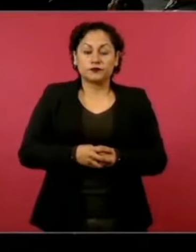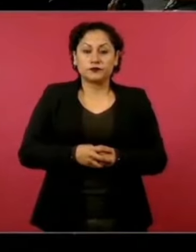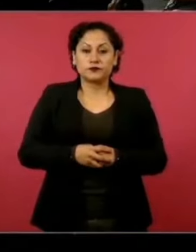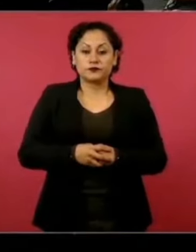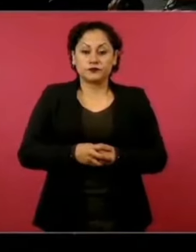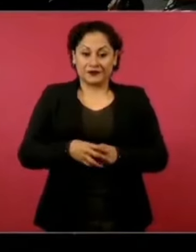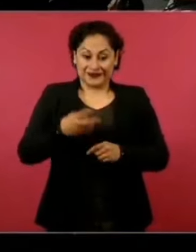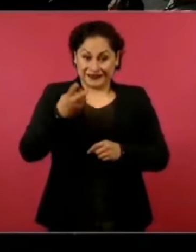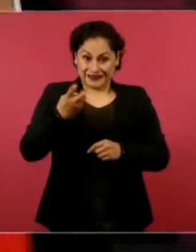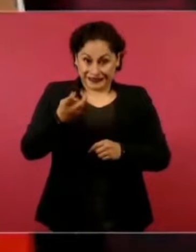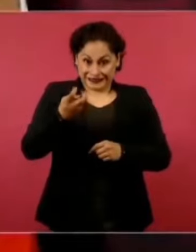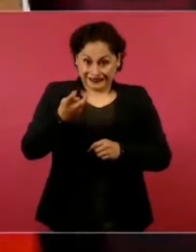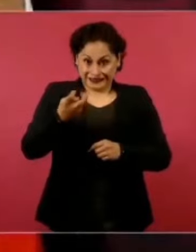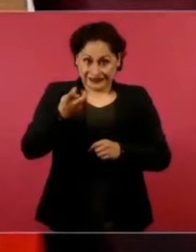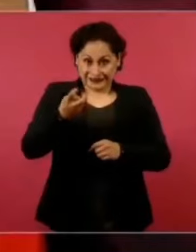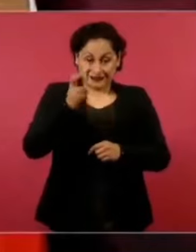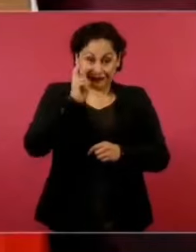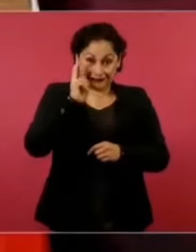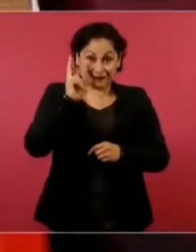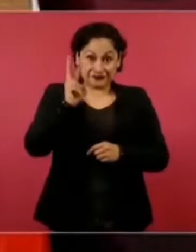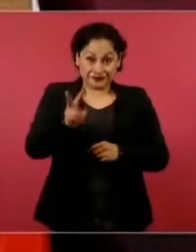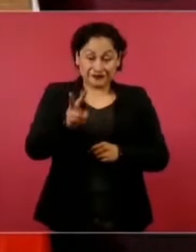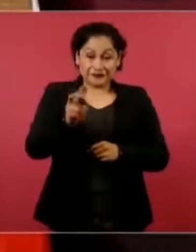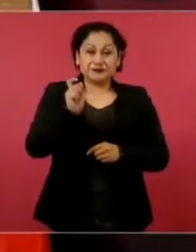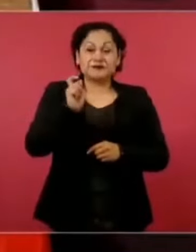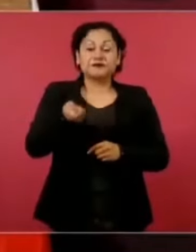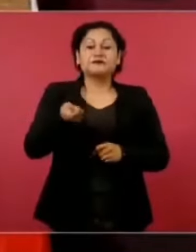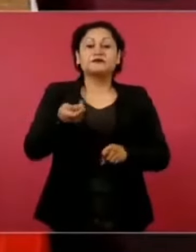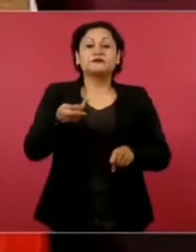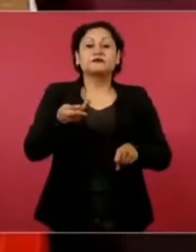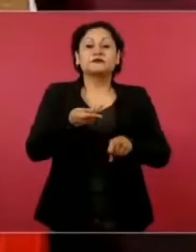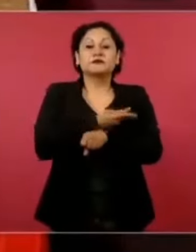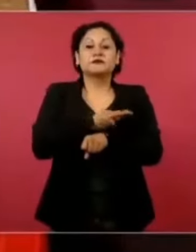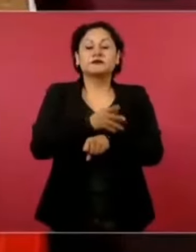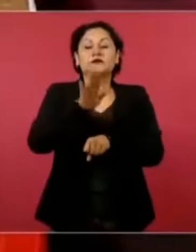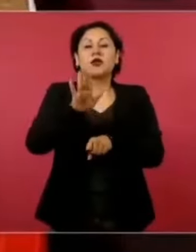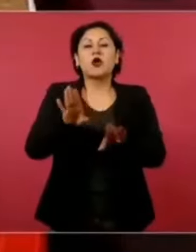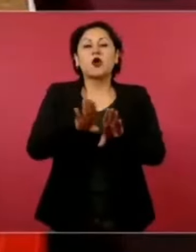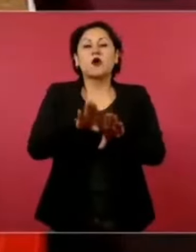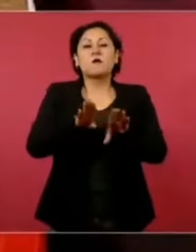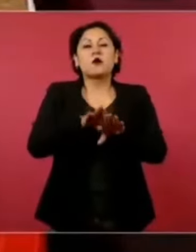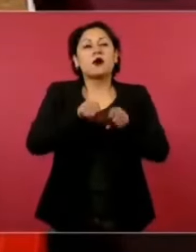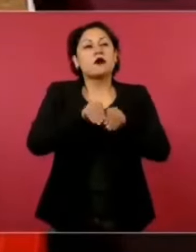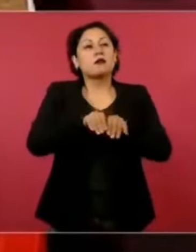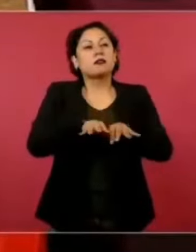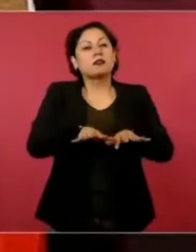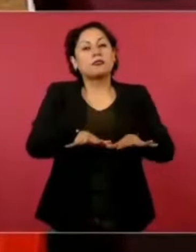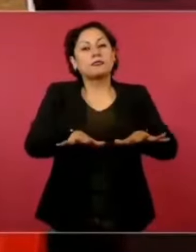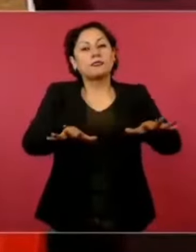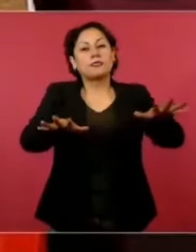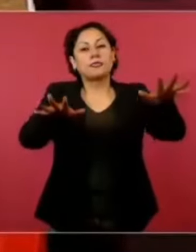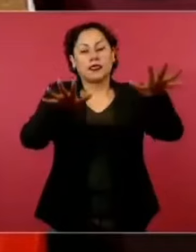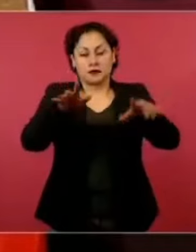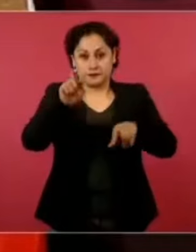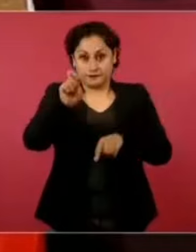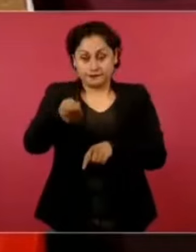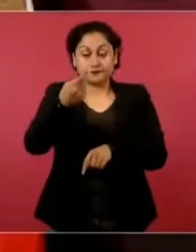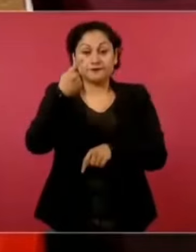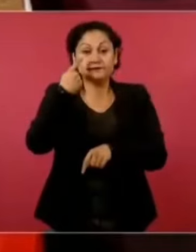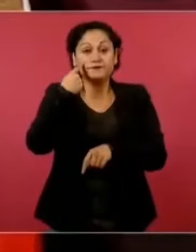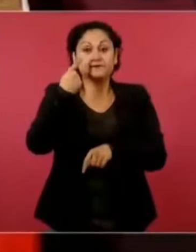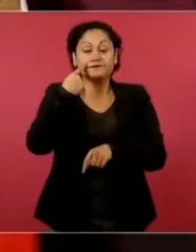que son cosas que pasaron, ¿no?, como de noche, como hubieron unos apagones